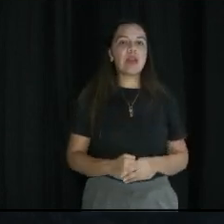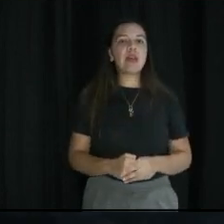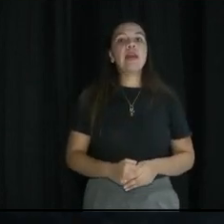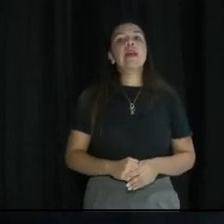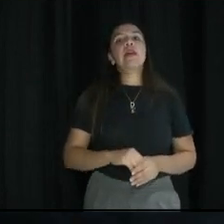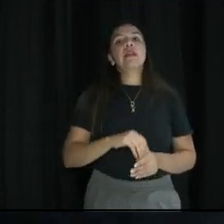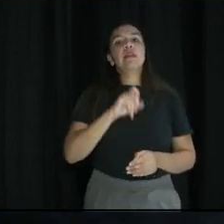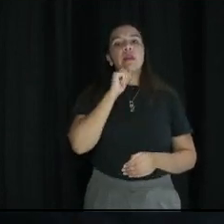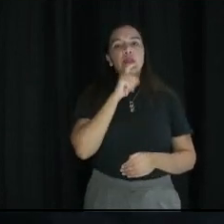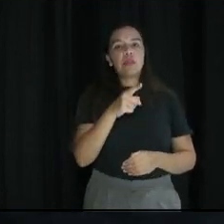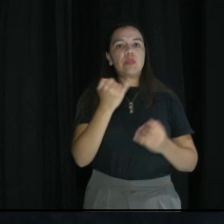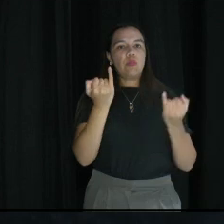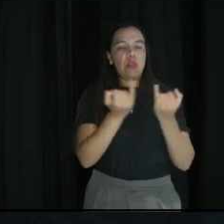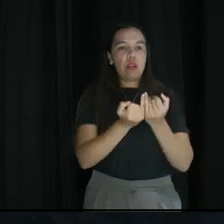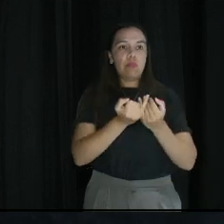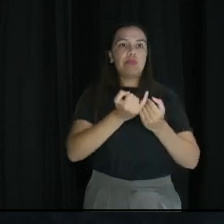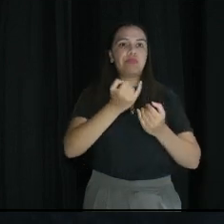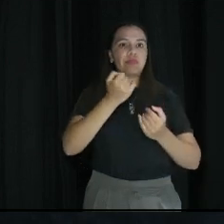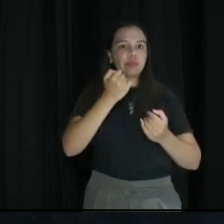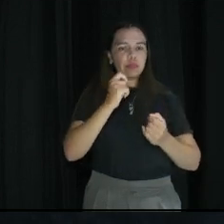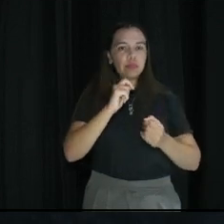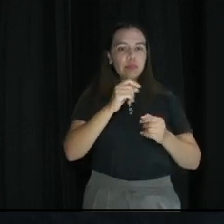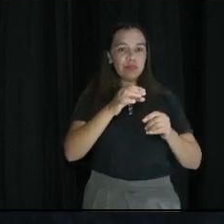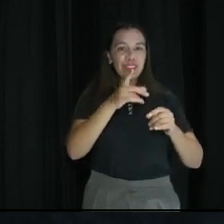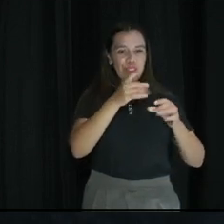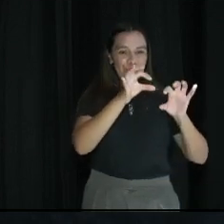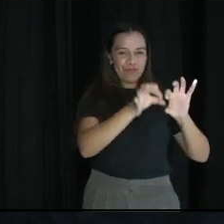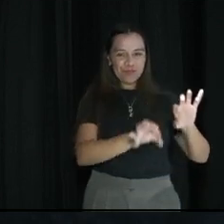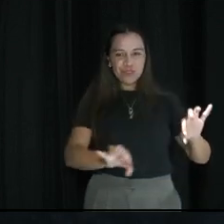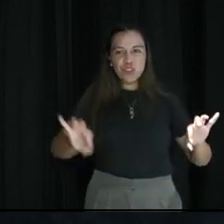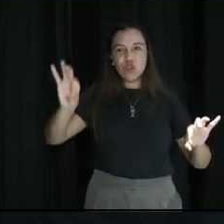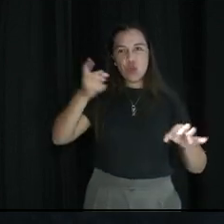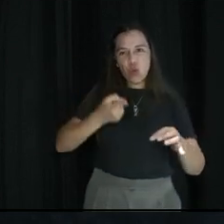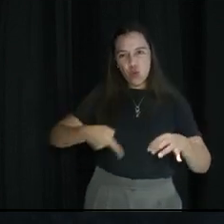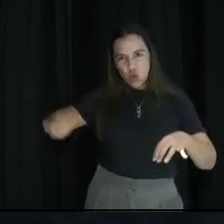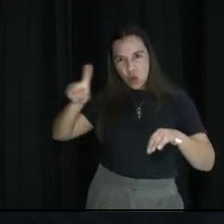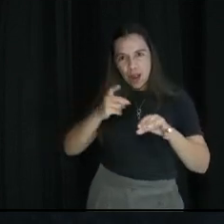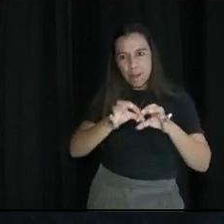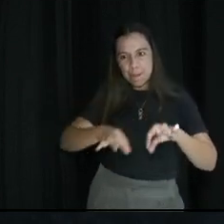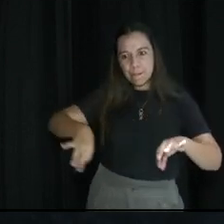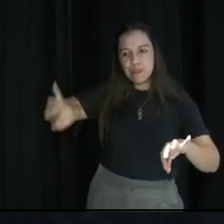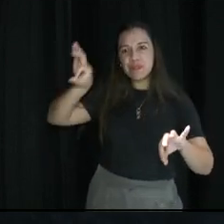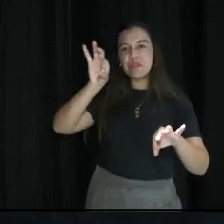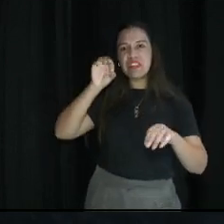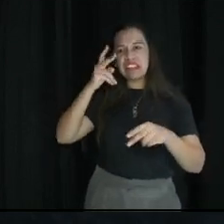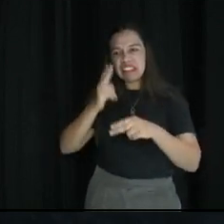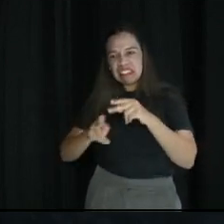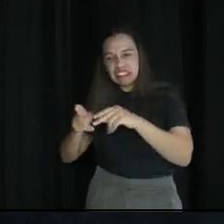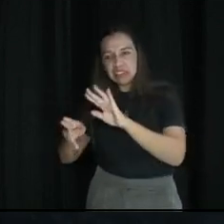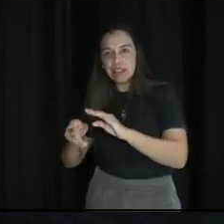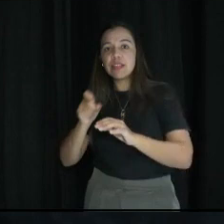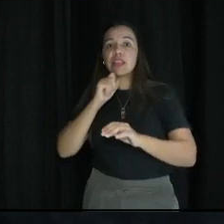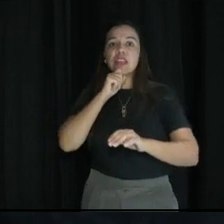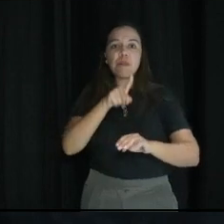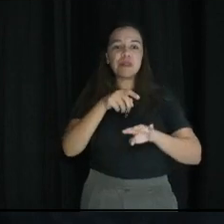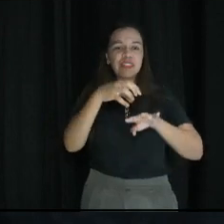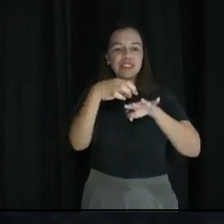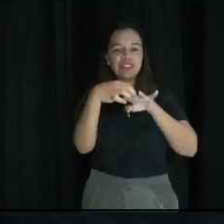Aparte de la mutilación, bueno, de la amputación de la cola, este ejemplar también tenía lesiones en lo que eran sus